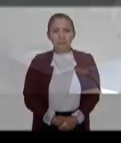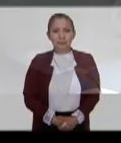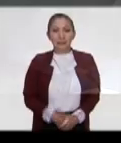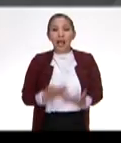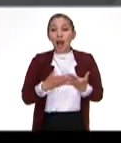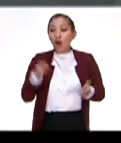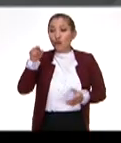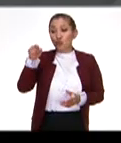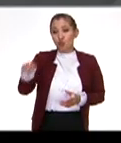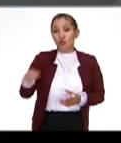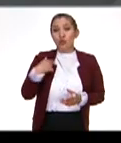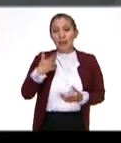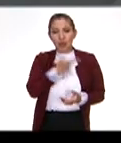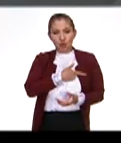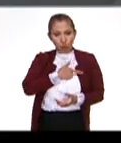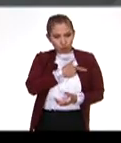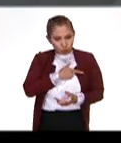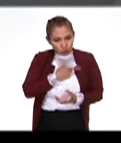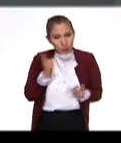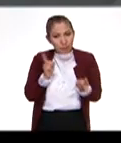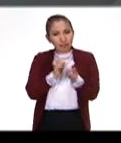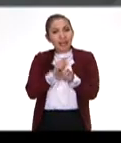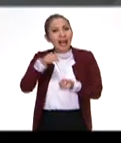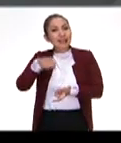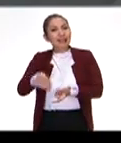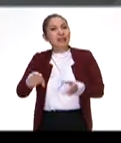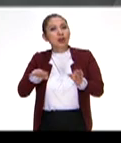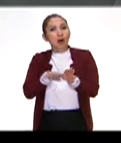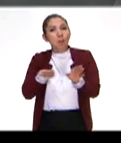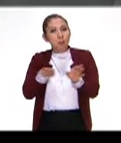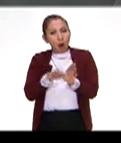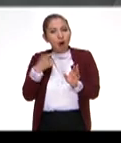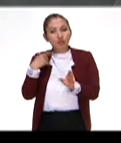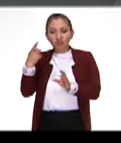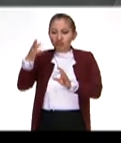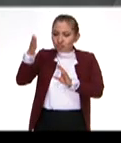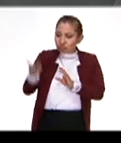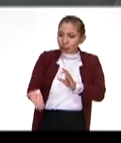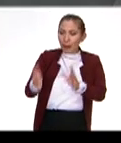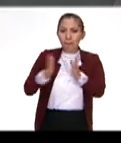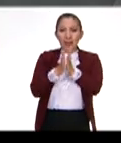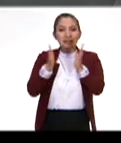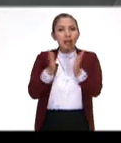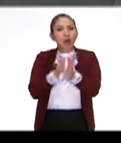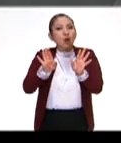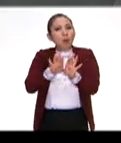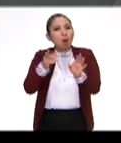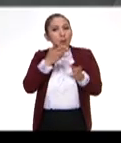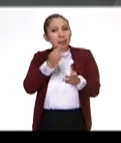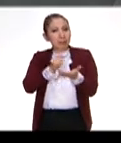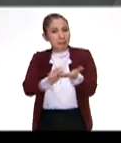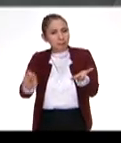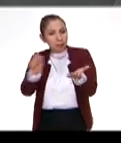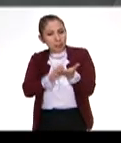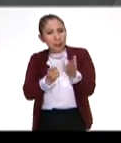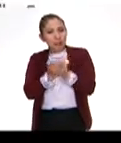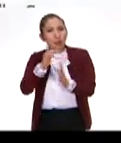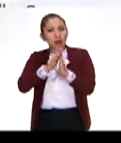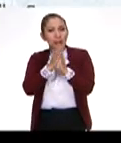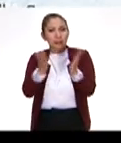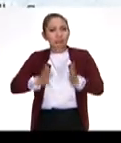Y ahora te tocó a ti, Carlos. Qué gusto tenerte ahora como protagonista, como participante, como escritor de un nuevo